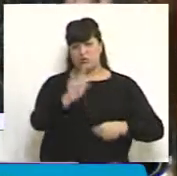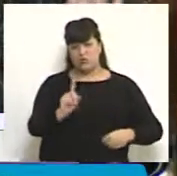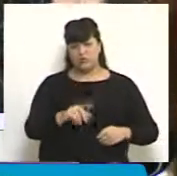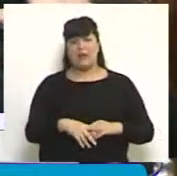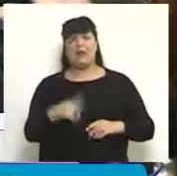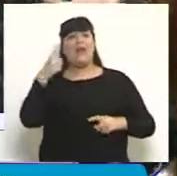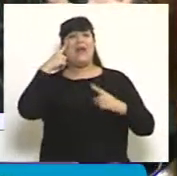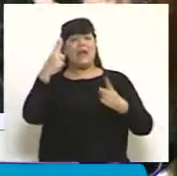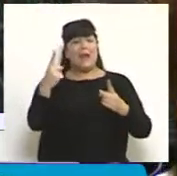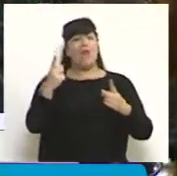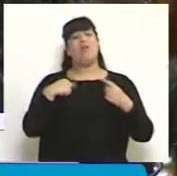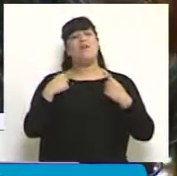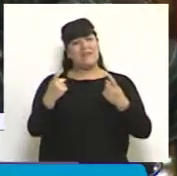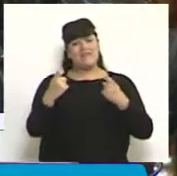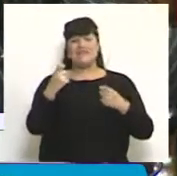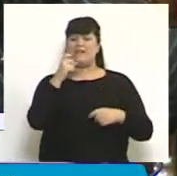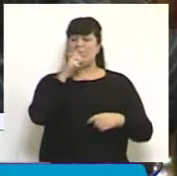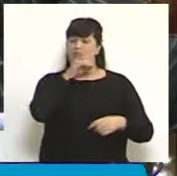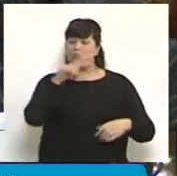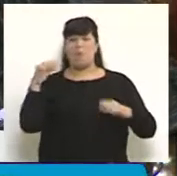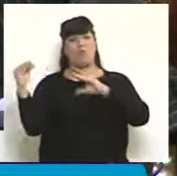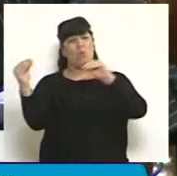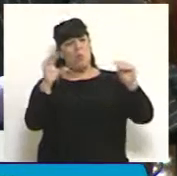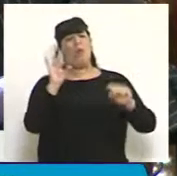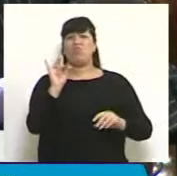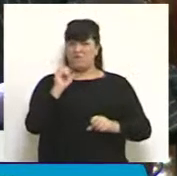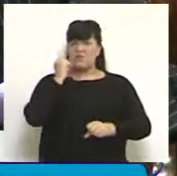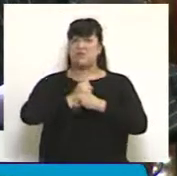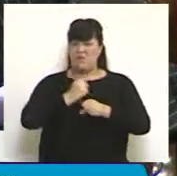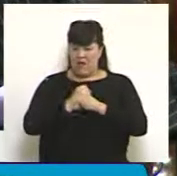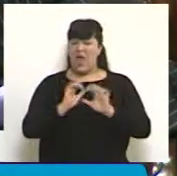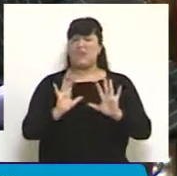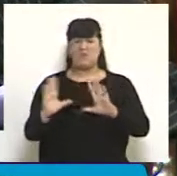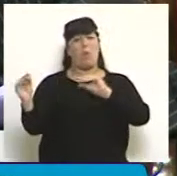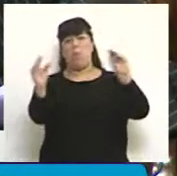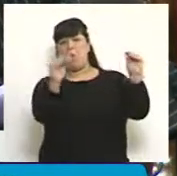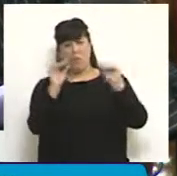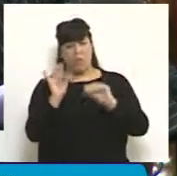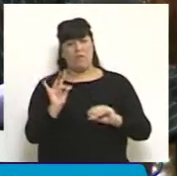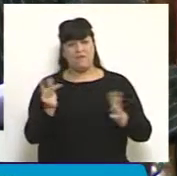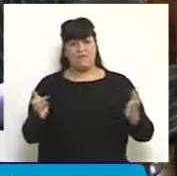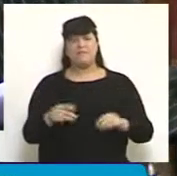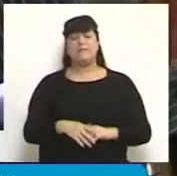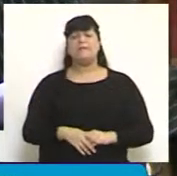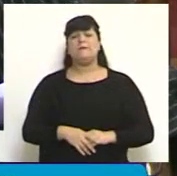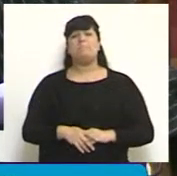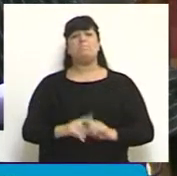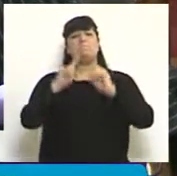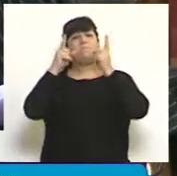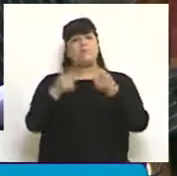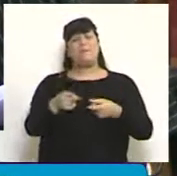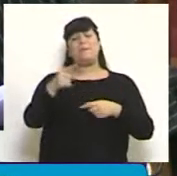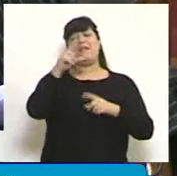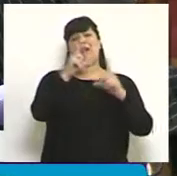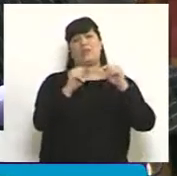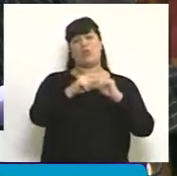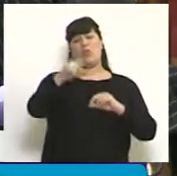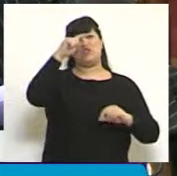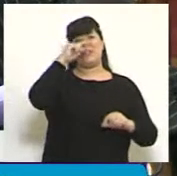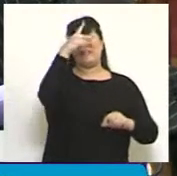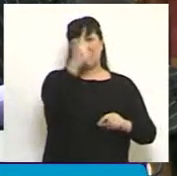Creo que necesitamos un poco de silencio, es muy difícil trabajar así. Se sustituye a su vez el artículo 73 del